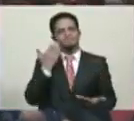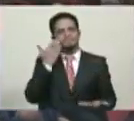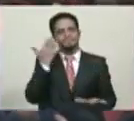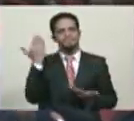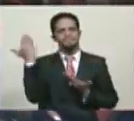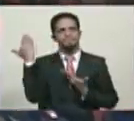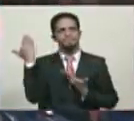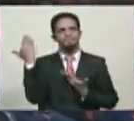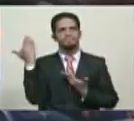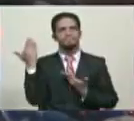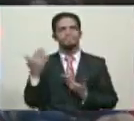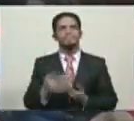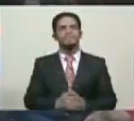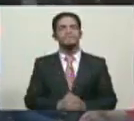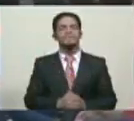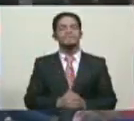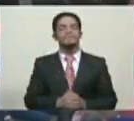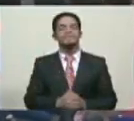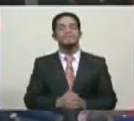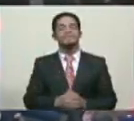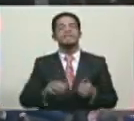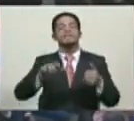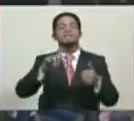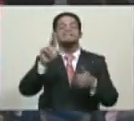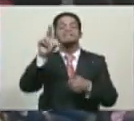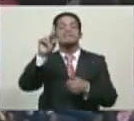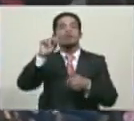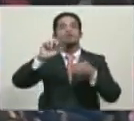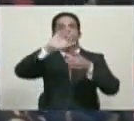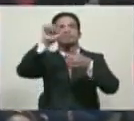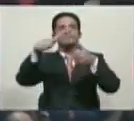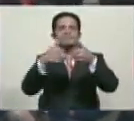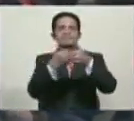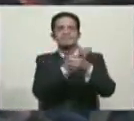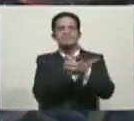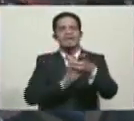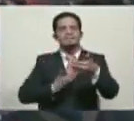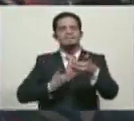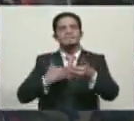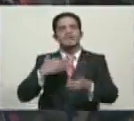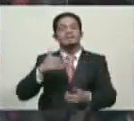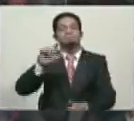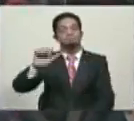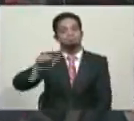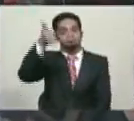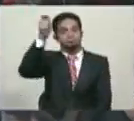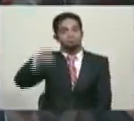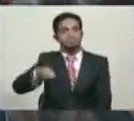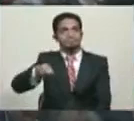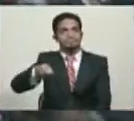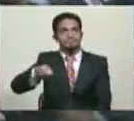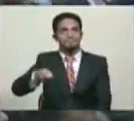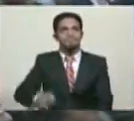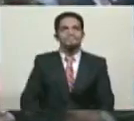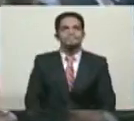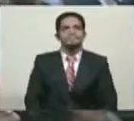Hover, segundo vicepresidente del Tribunal Supremo de Justicia.